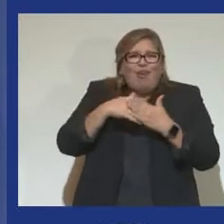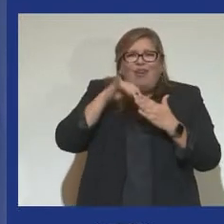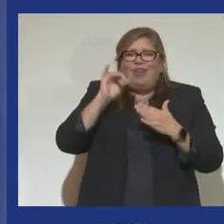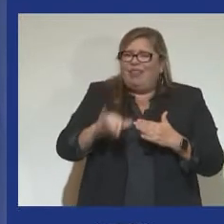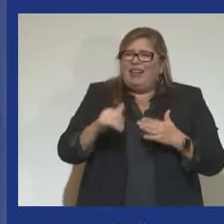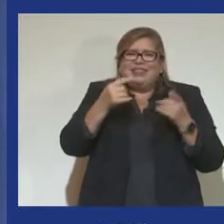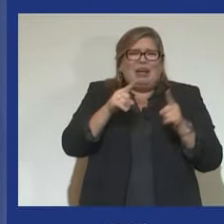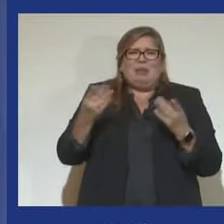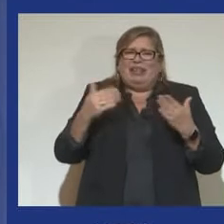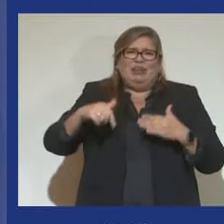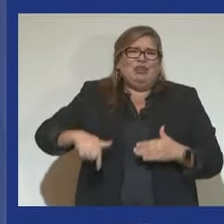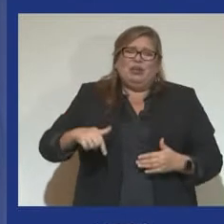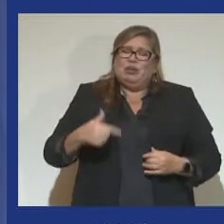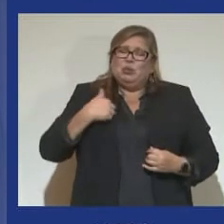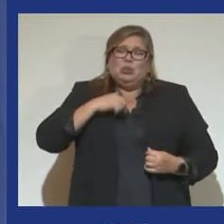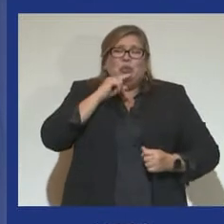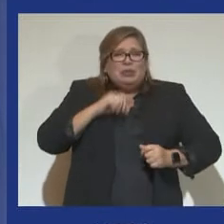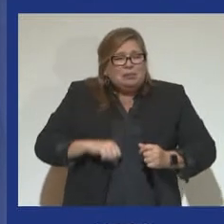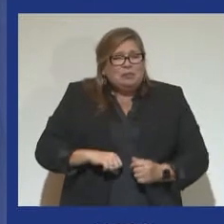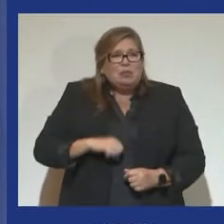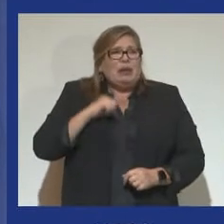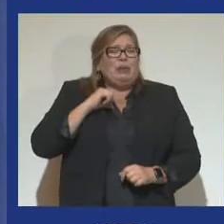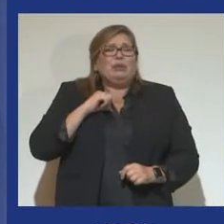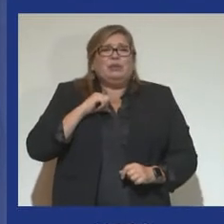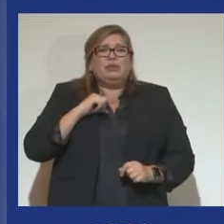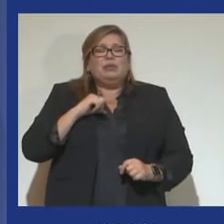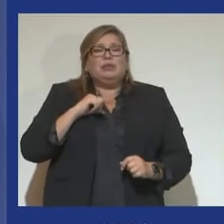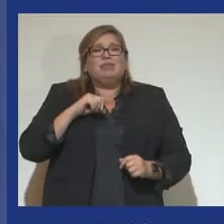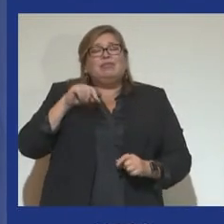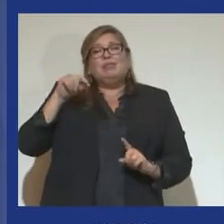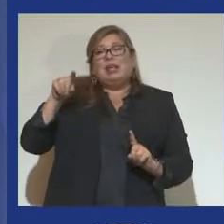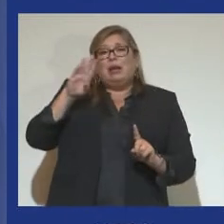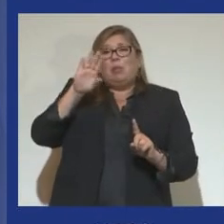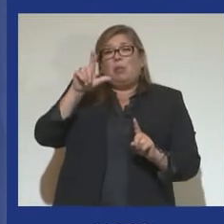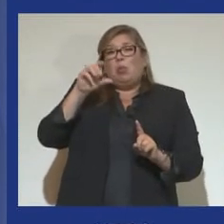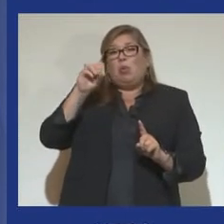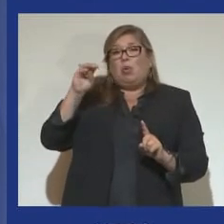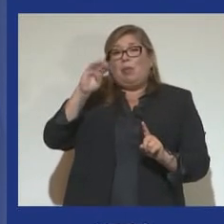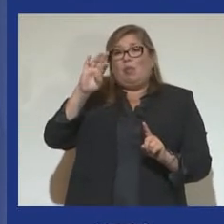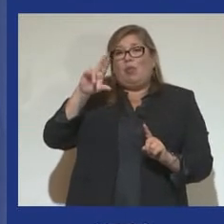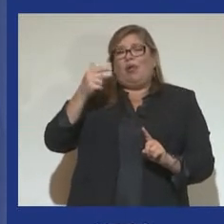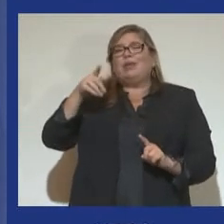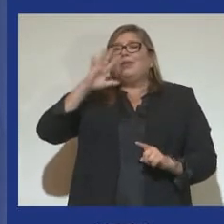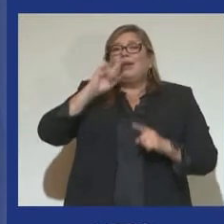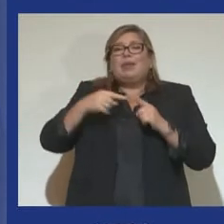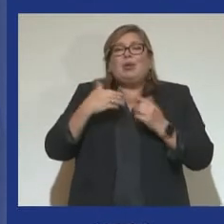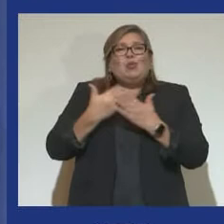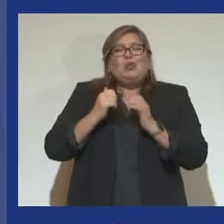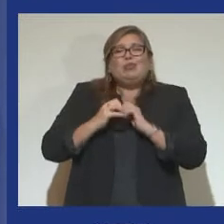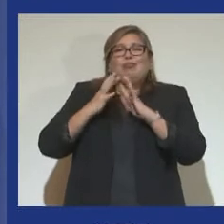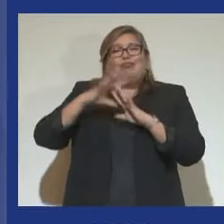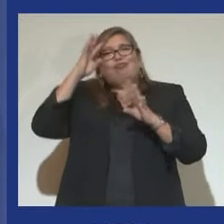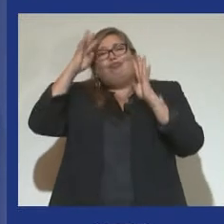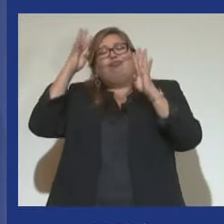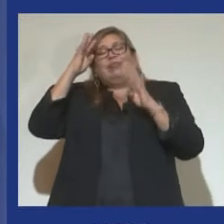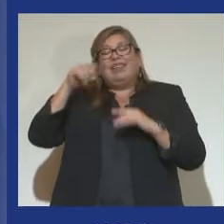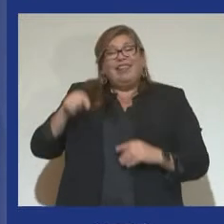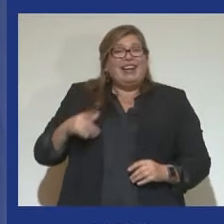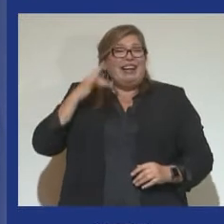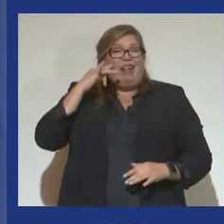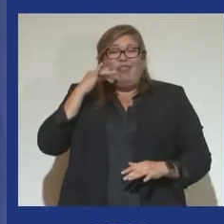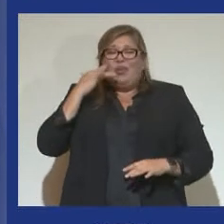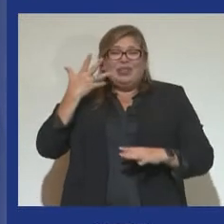en california todavía está pasando aquí estamos orgullosos una vez más de world bloomberg creó esta